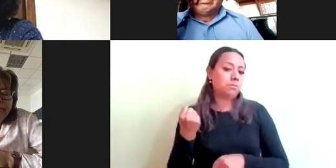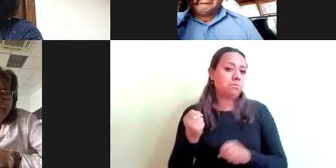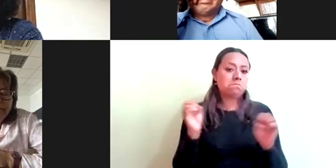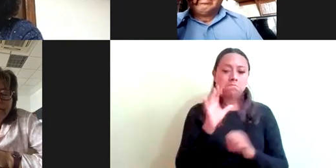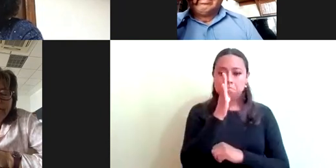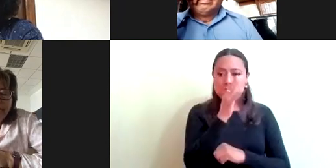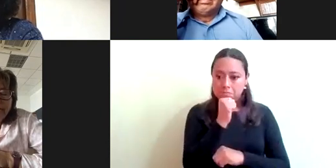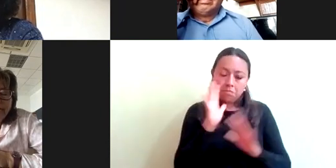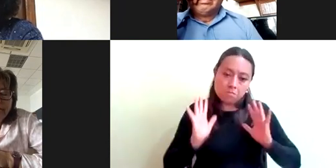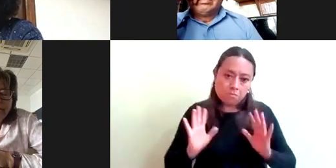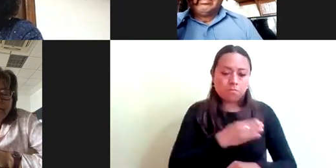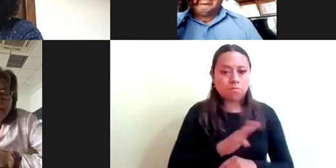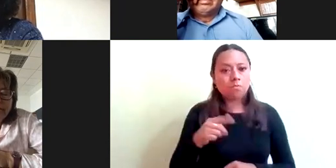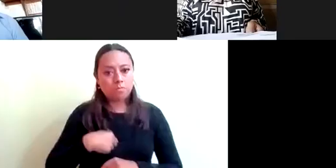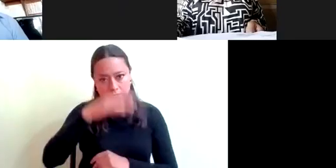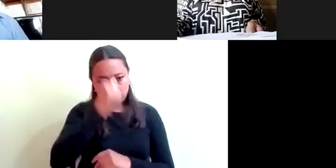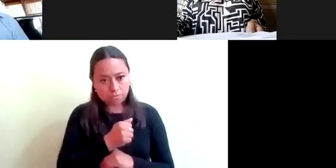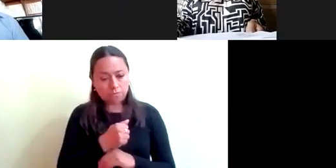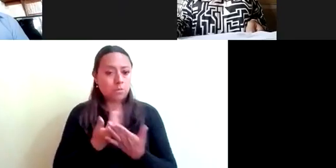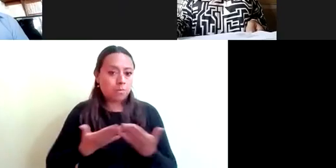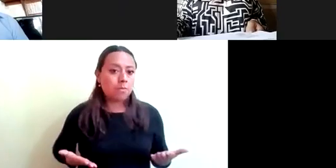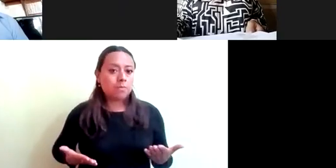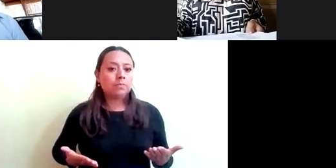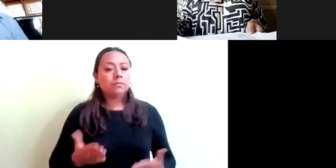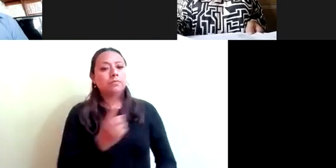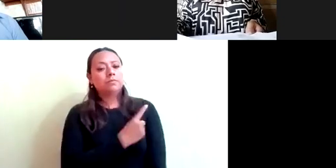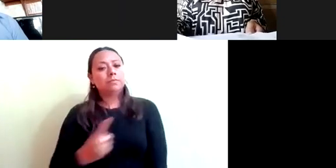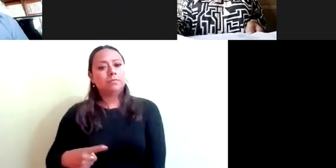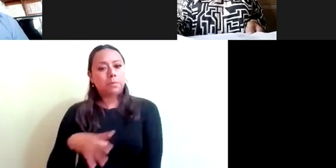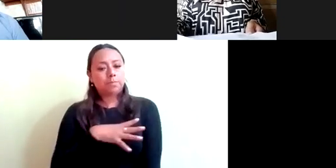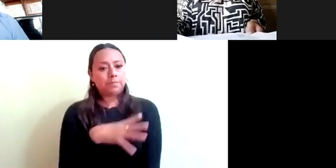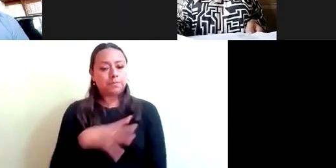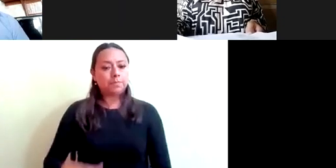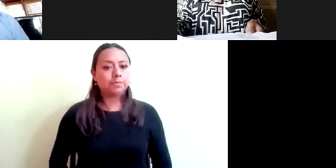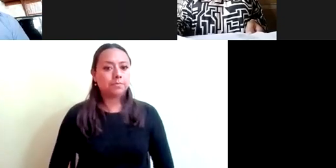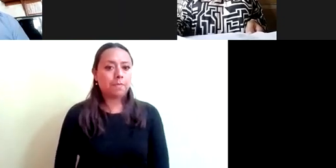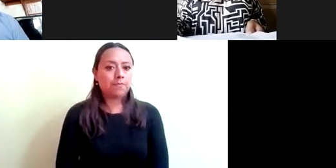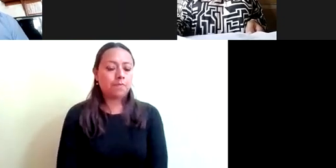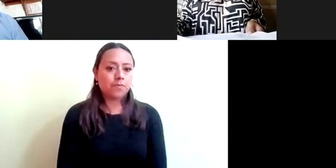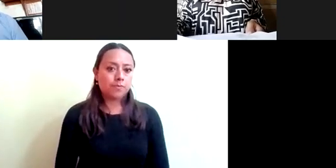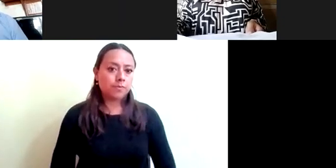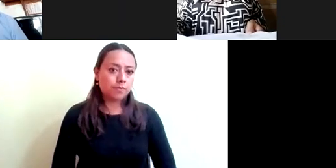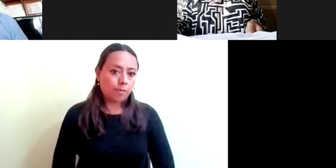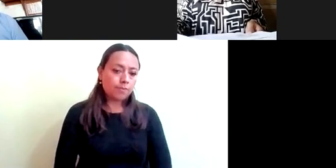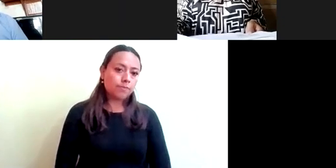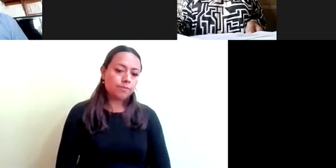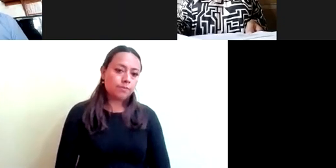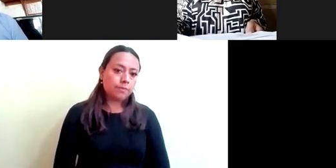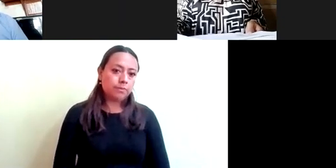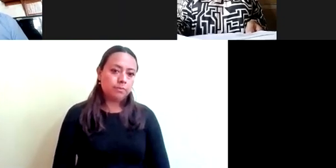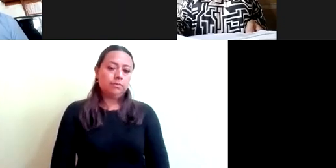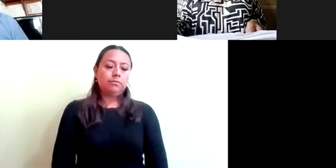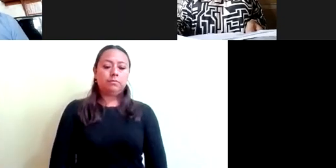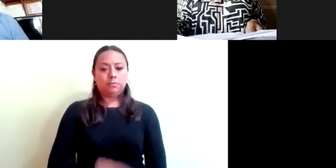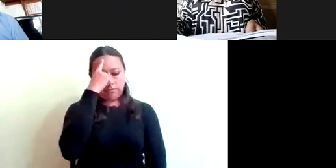acuerdo, que se tendrían que posibilitar el reencauzar el recurso,